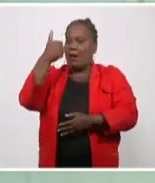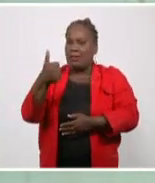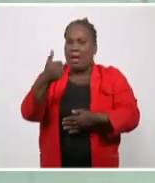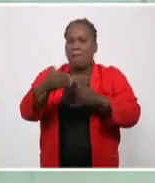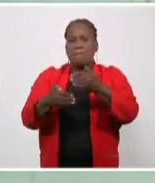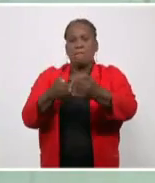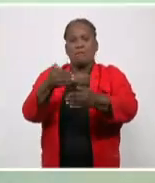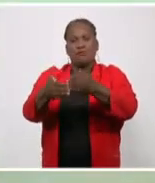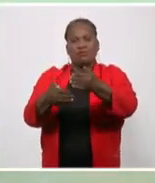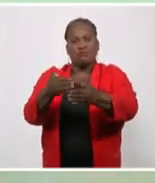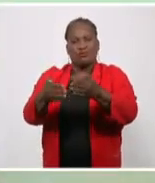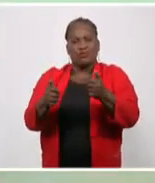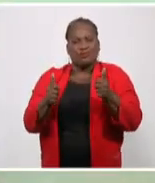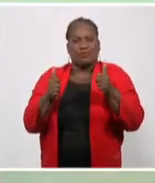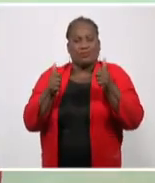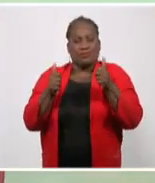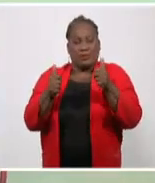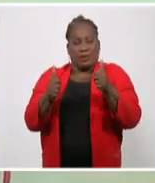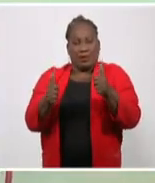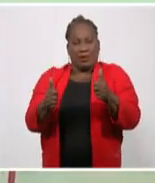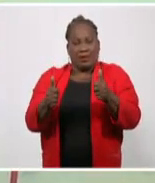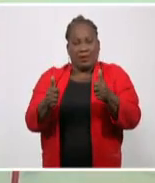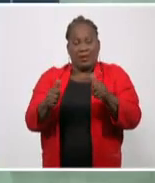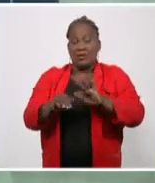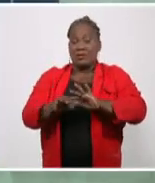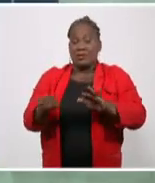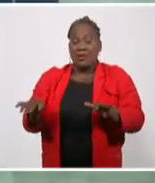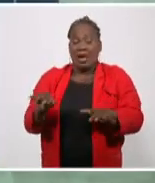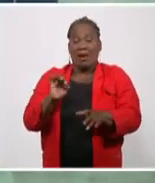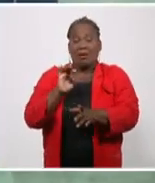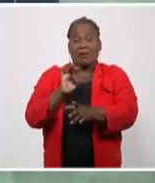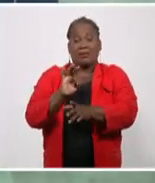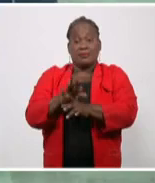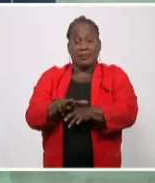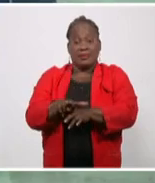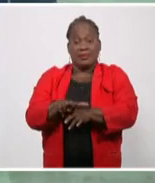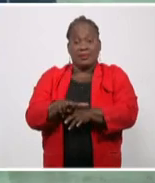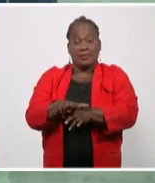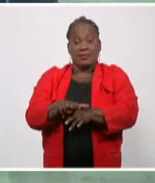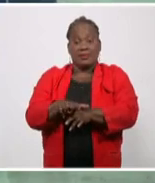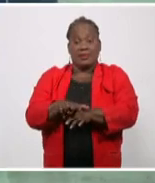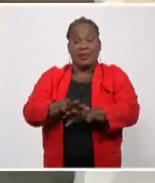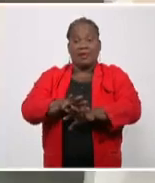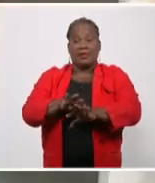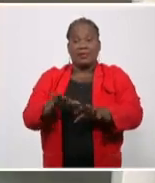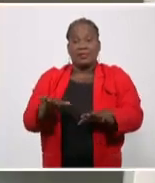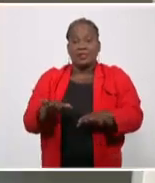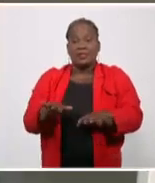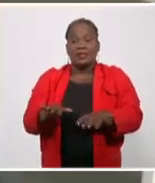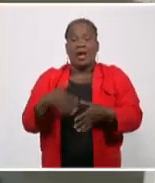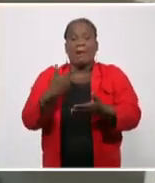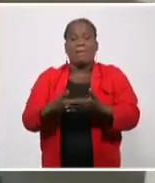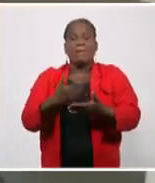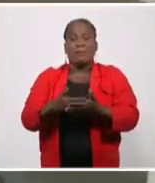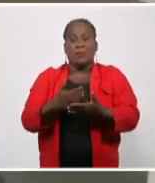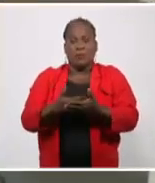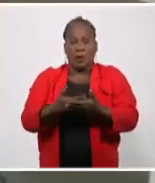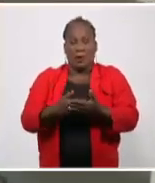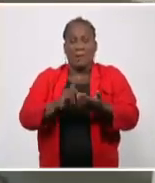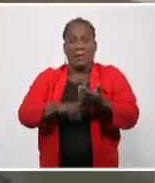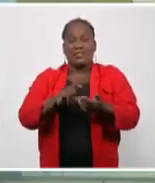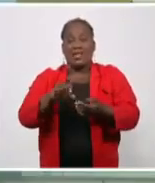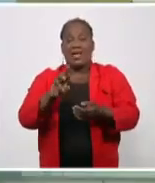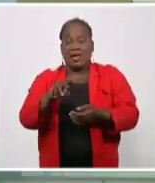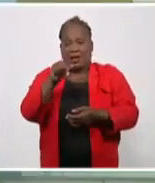esté según lo que corresponda, se iniciaría a comenzar con la toma de muestras de manera general en nuestro